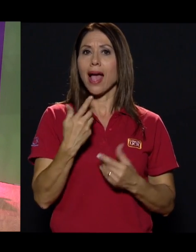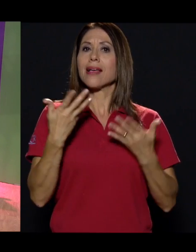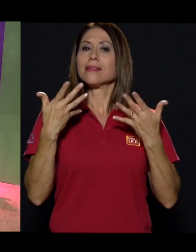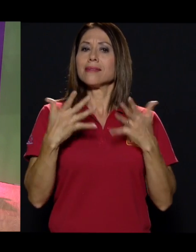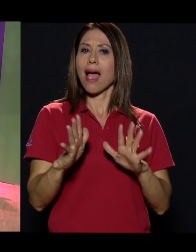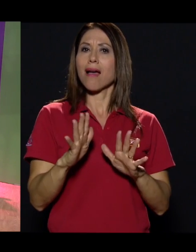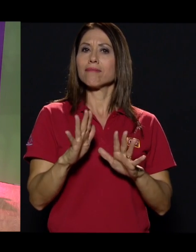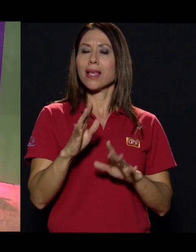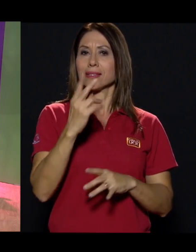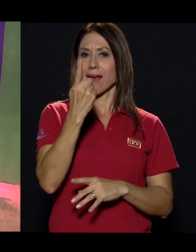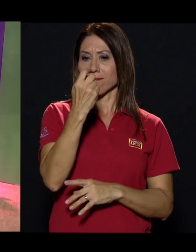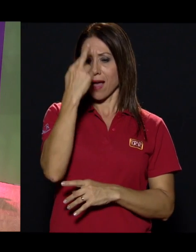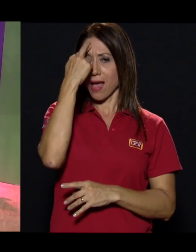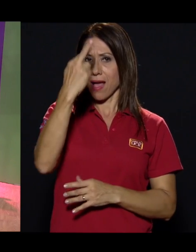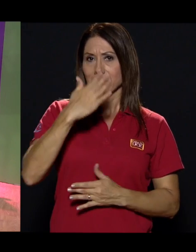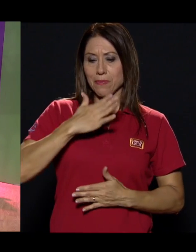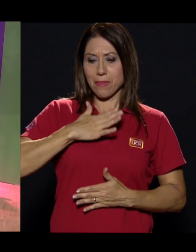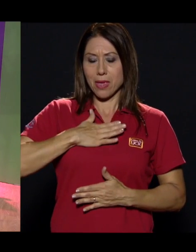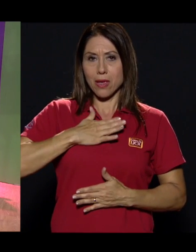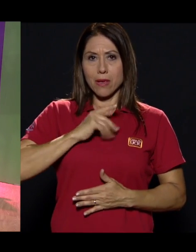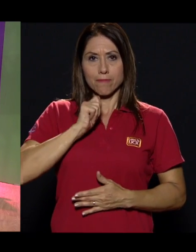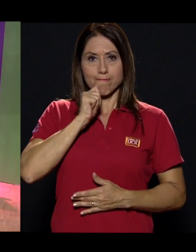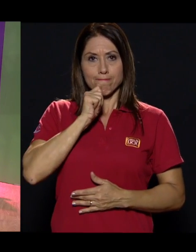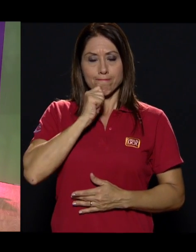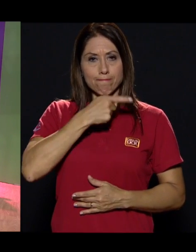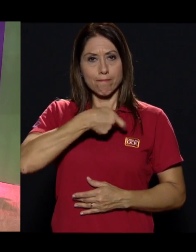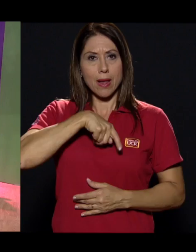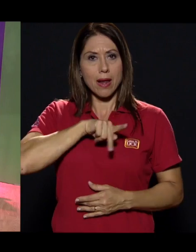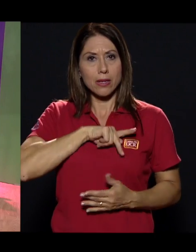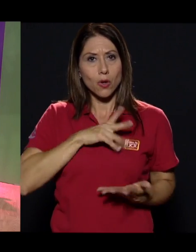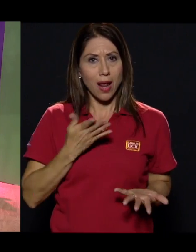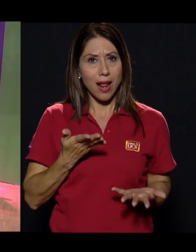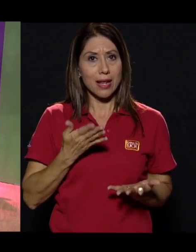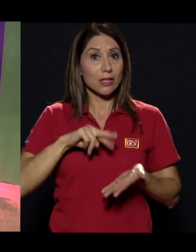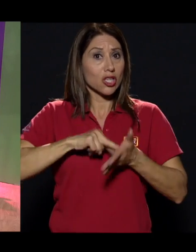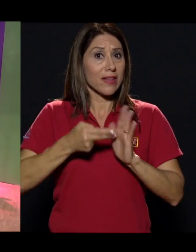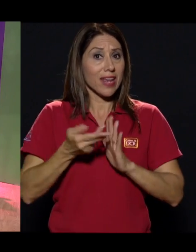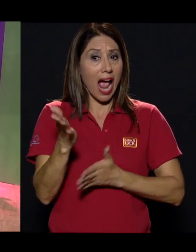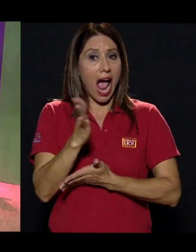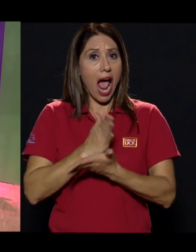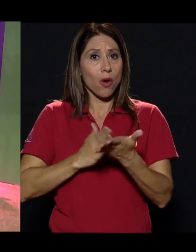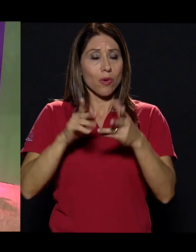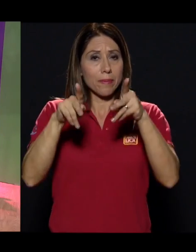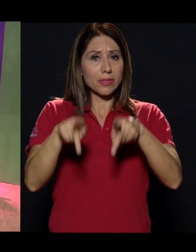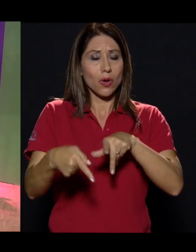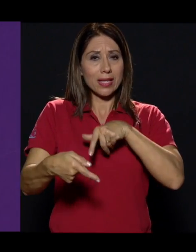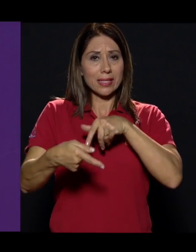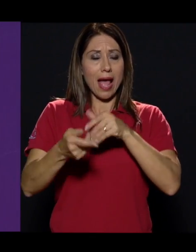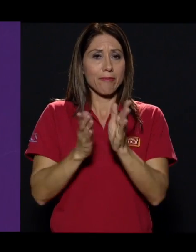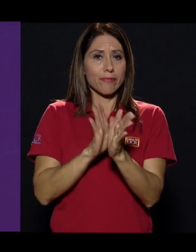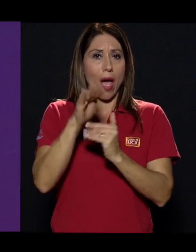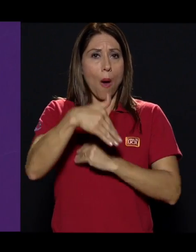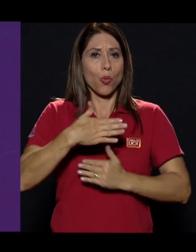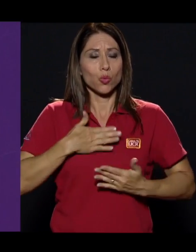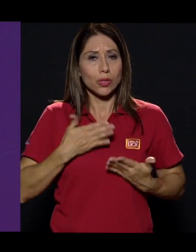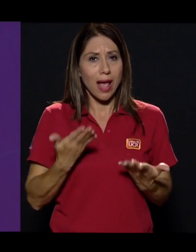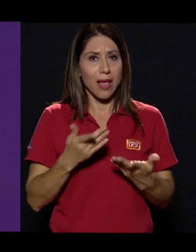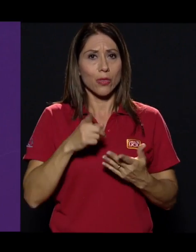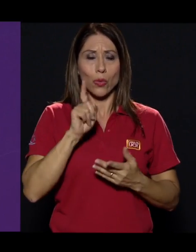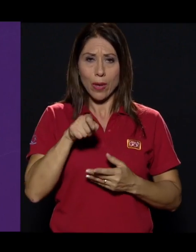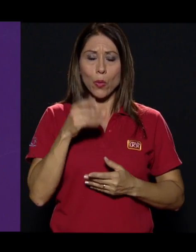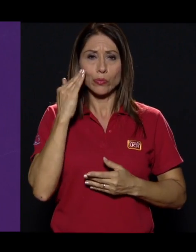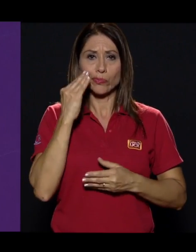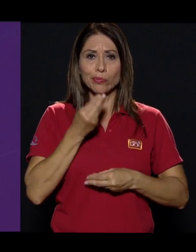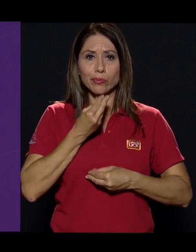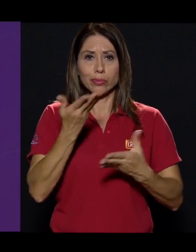invadiendo ya ese espacio íntimo y ya estoy siendo abusado, ¿verdad?, o abusada. ¿Qué